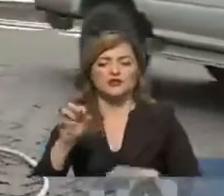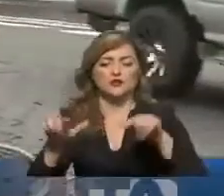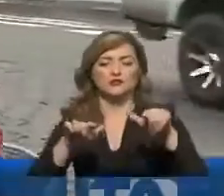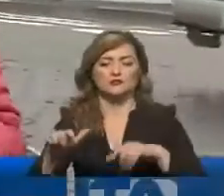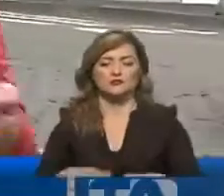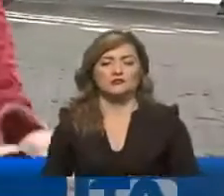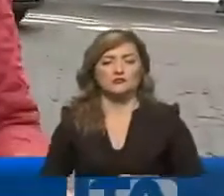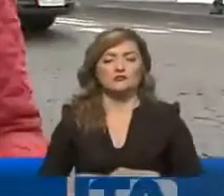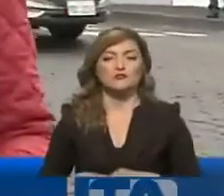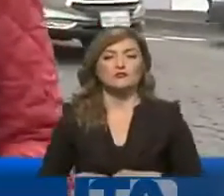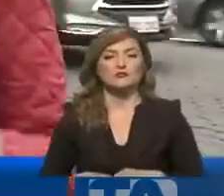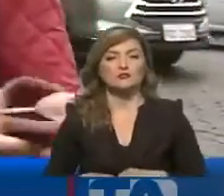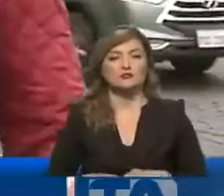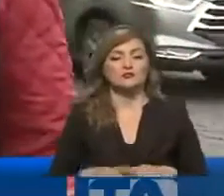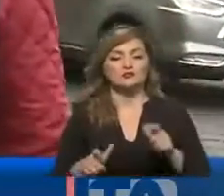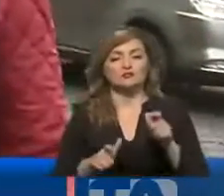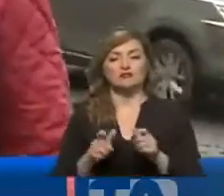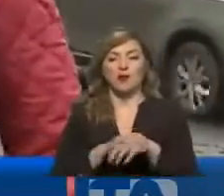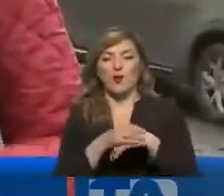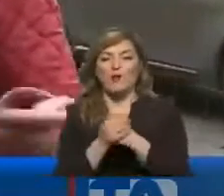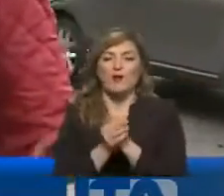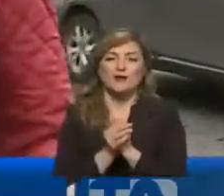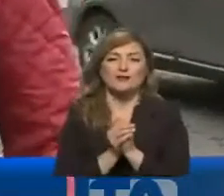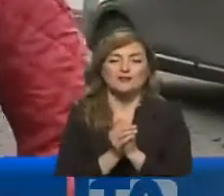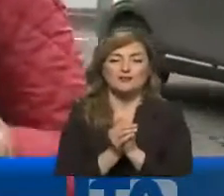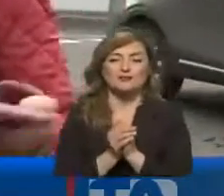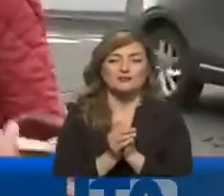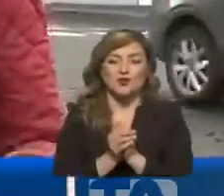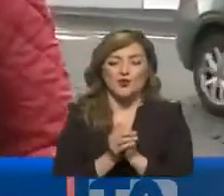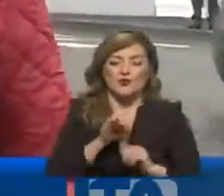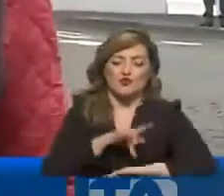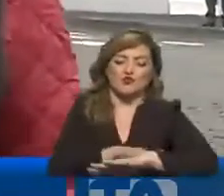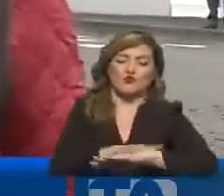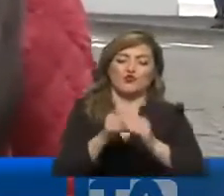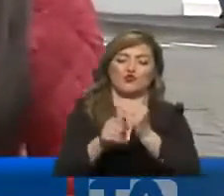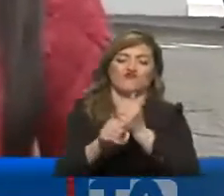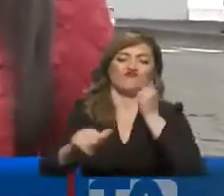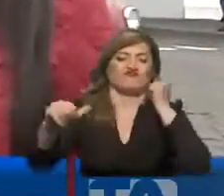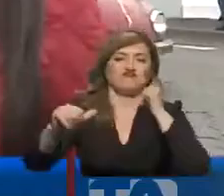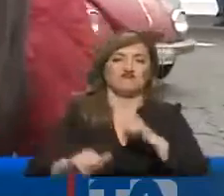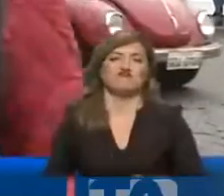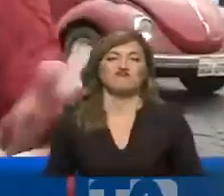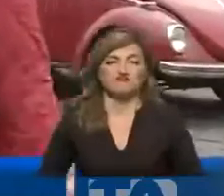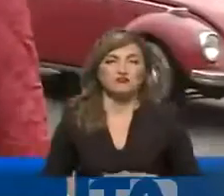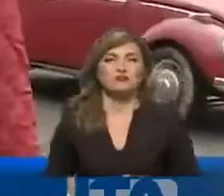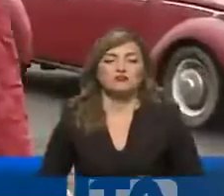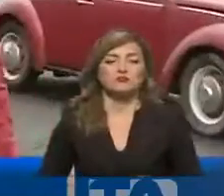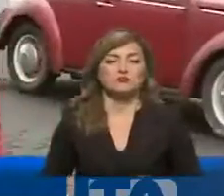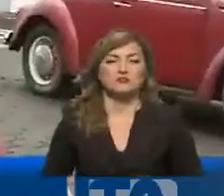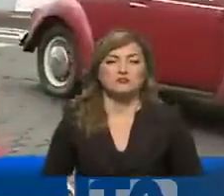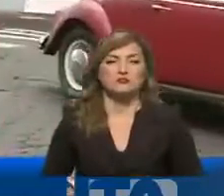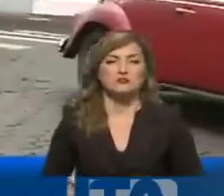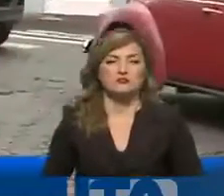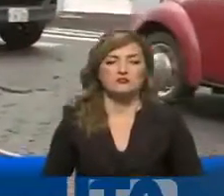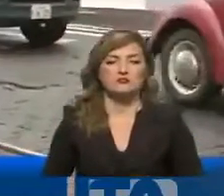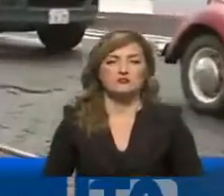sitios en donde las personas aprovechan para orinarse, para realizar sus necesidades biológicas.